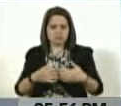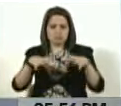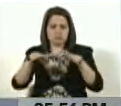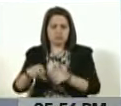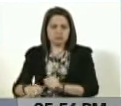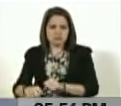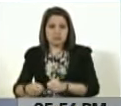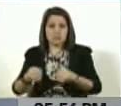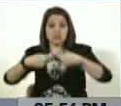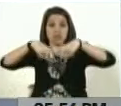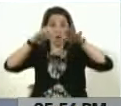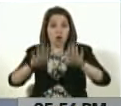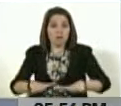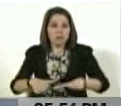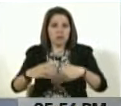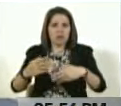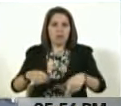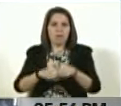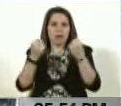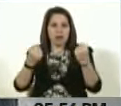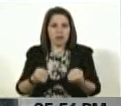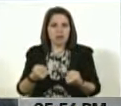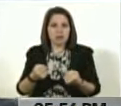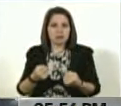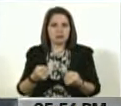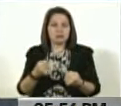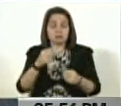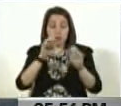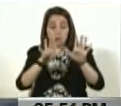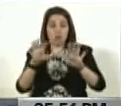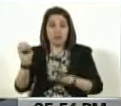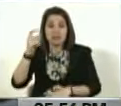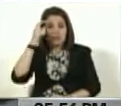y suspende la panadería en un proceso de intervención por 90 días,